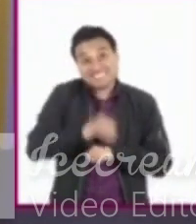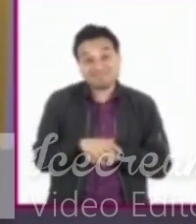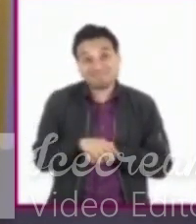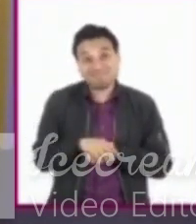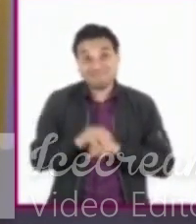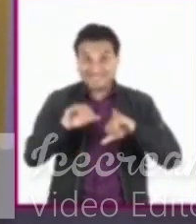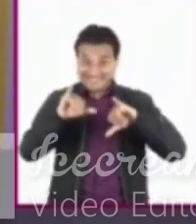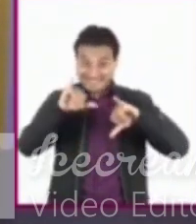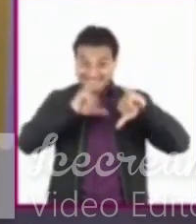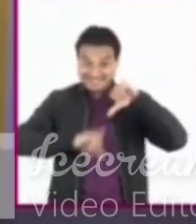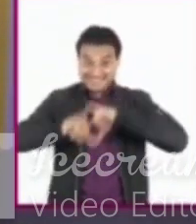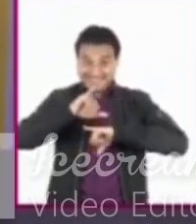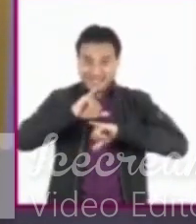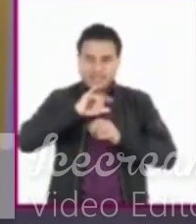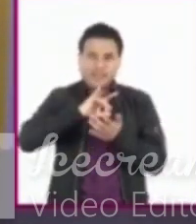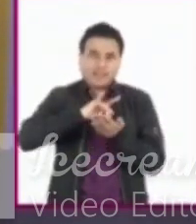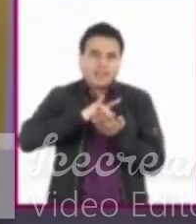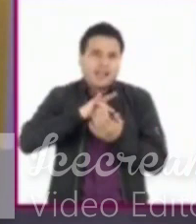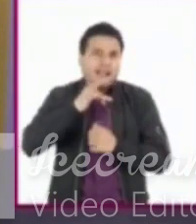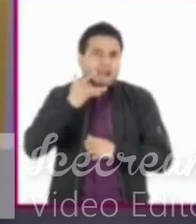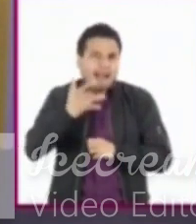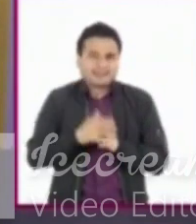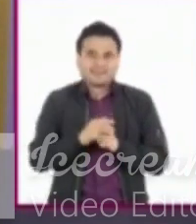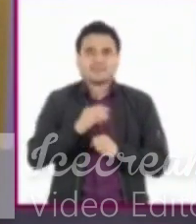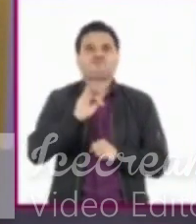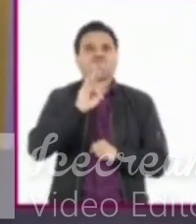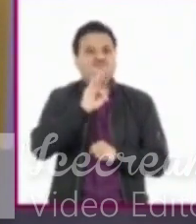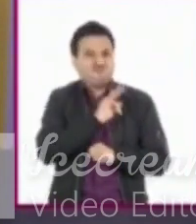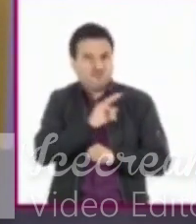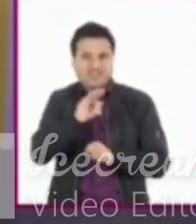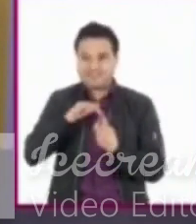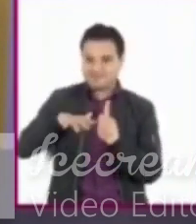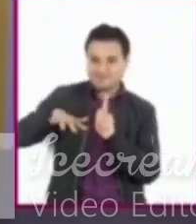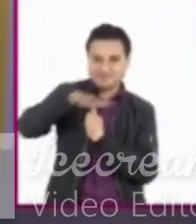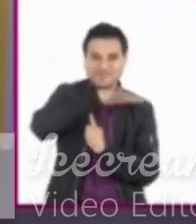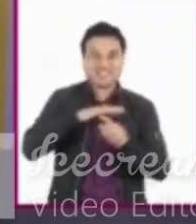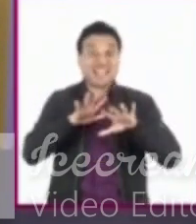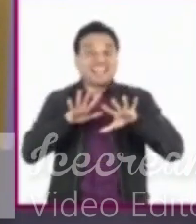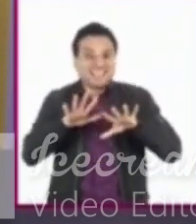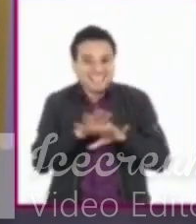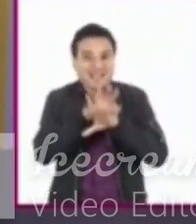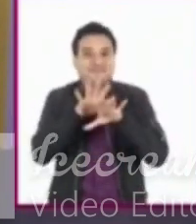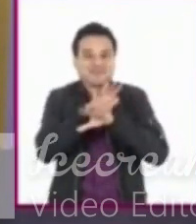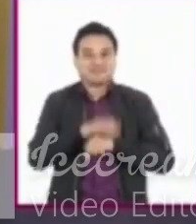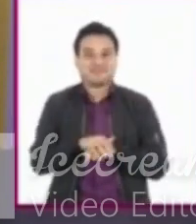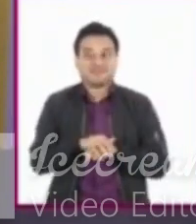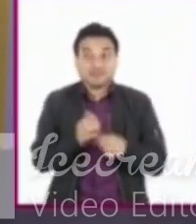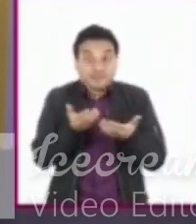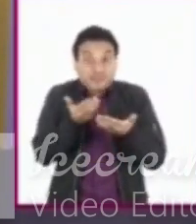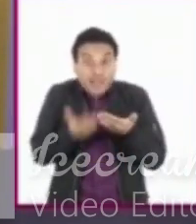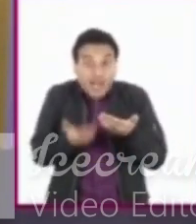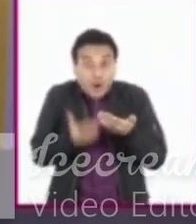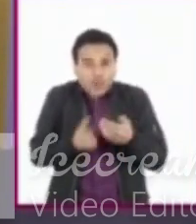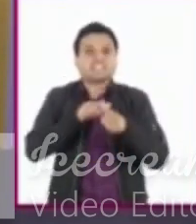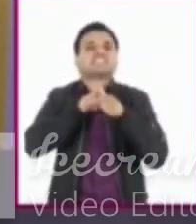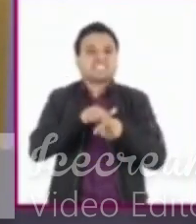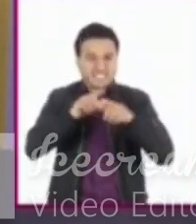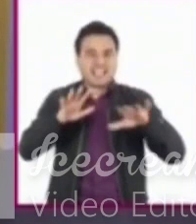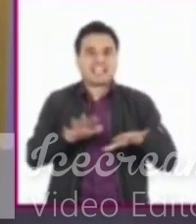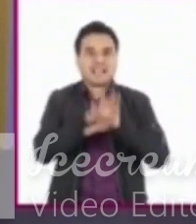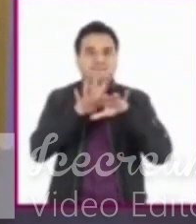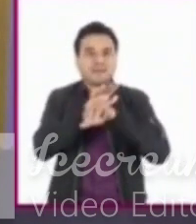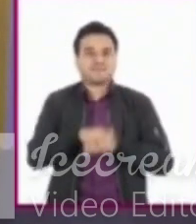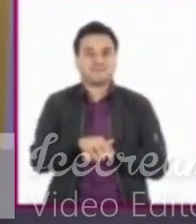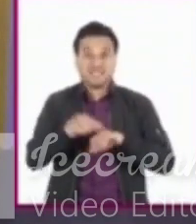Gracias a ella, hemos sido capaces de transformar nuestro entorno e incluso hasta el presente. Con la ayuda de